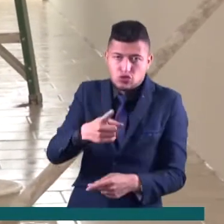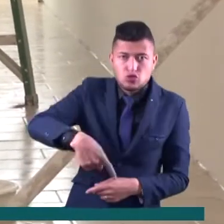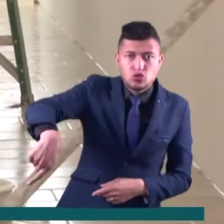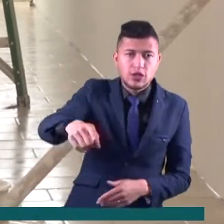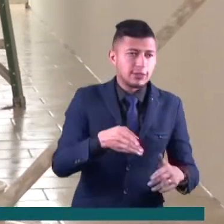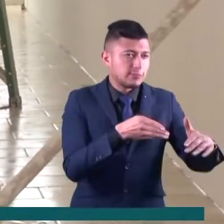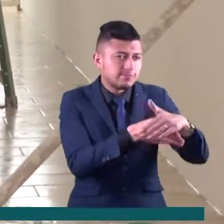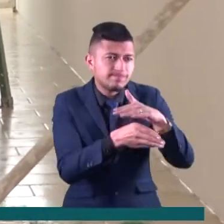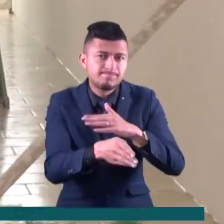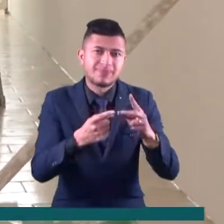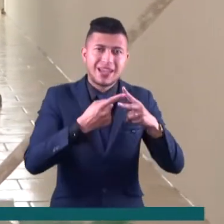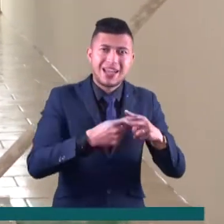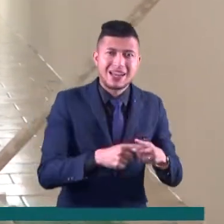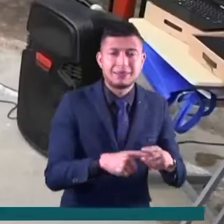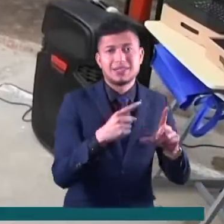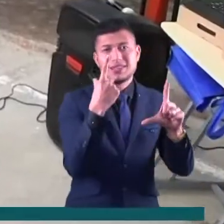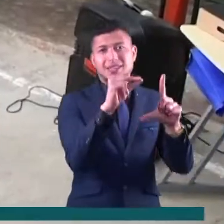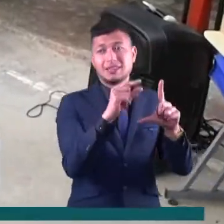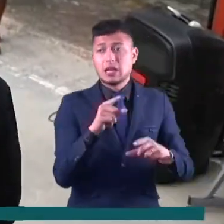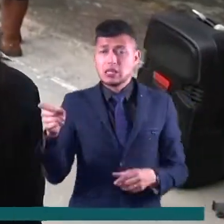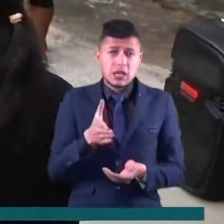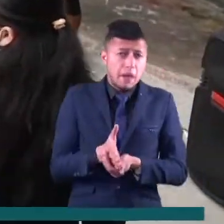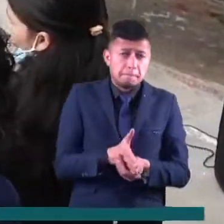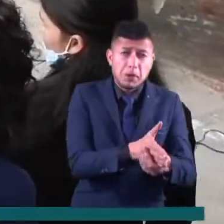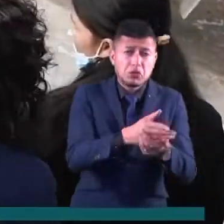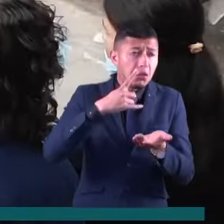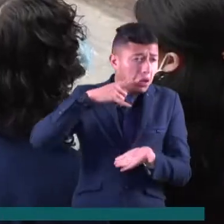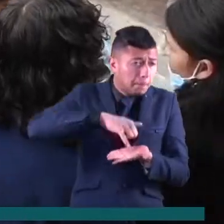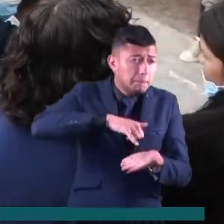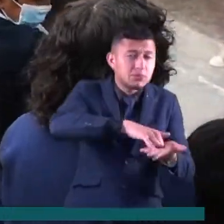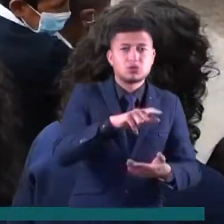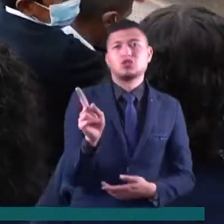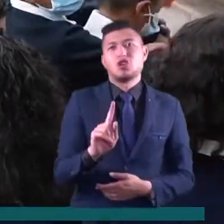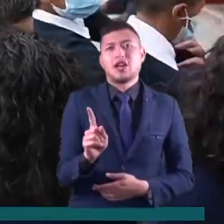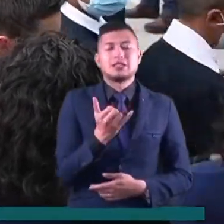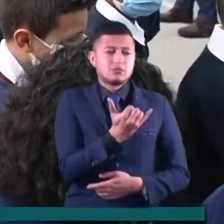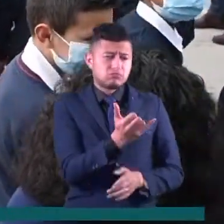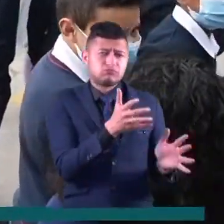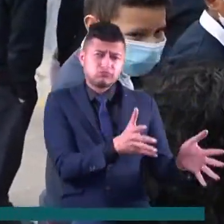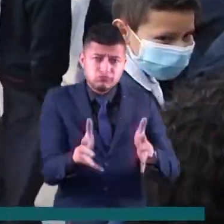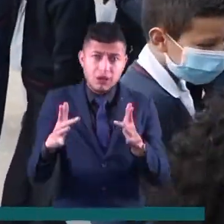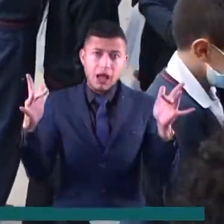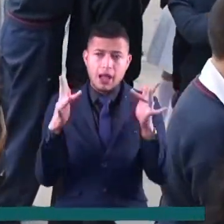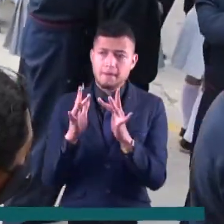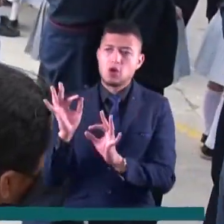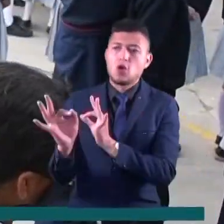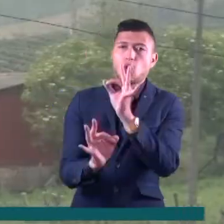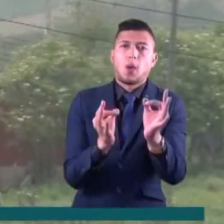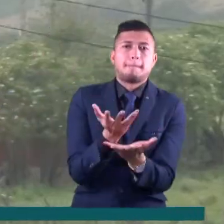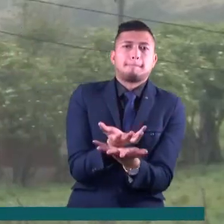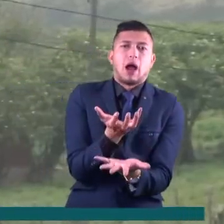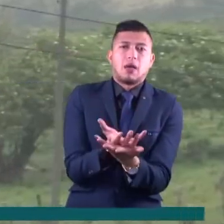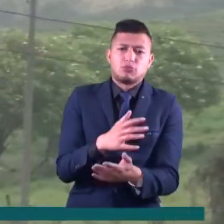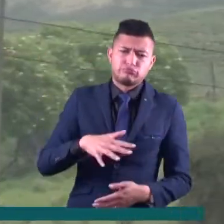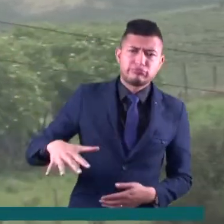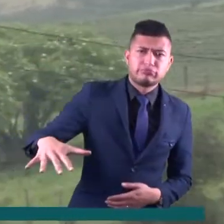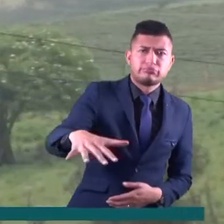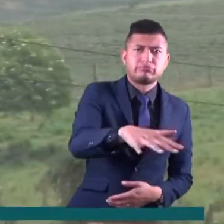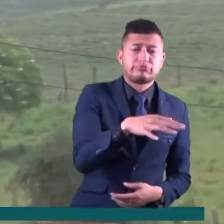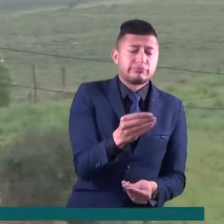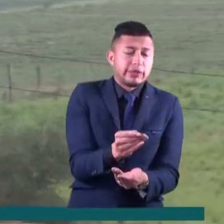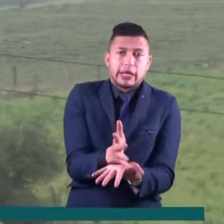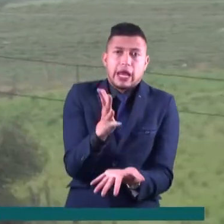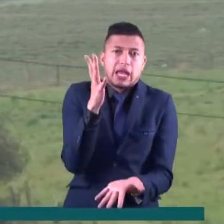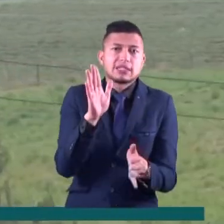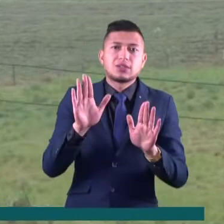tengan acceso a las herramientas digitales no será una metodología tradicional sino que enseñará basándose en el cuidado del páramo todo